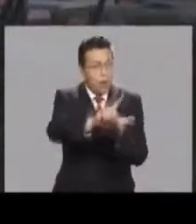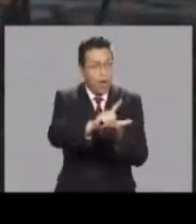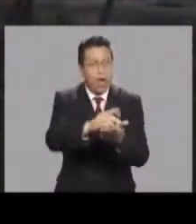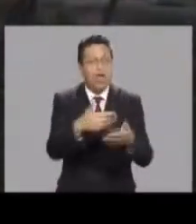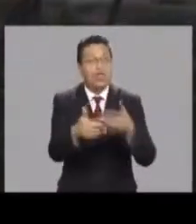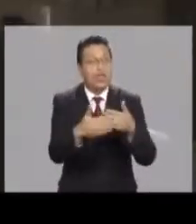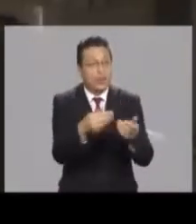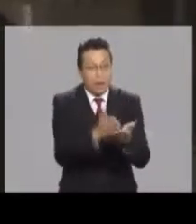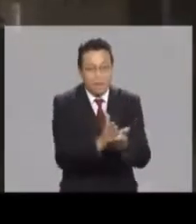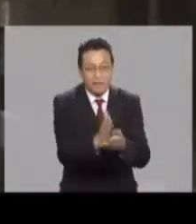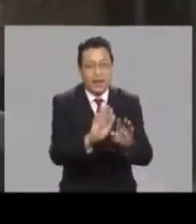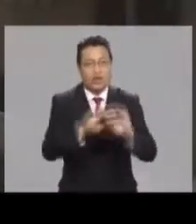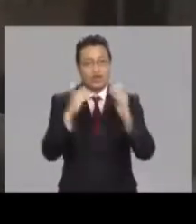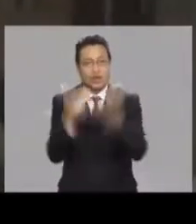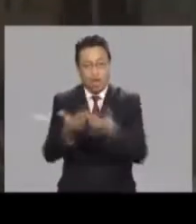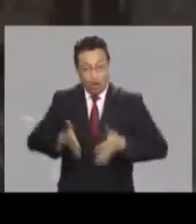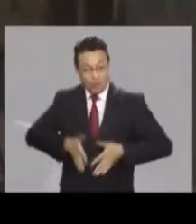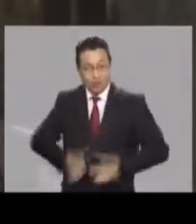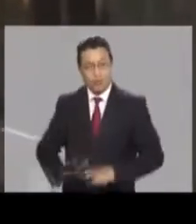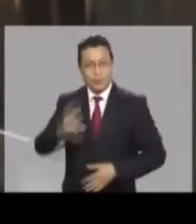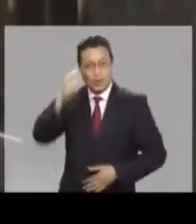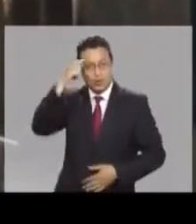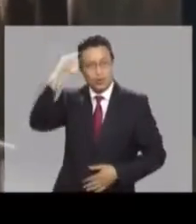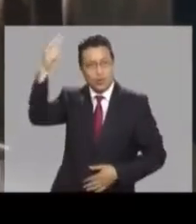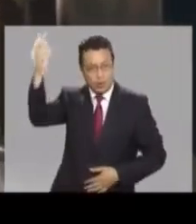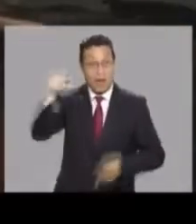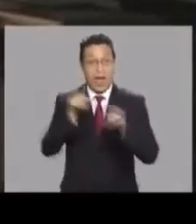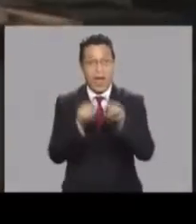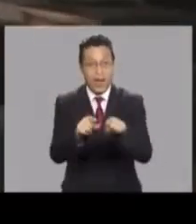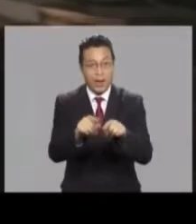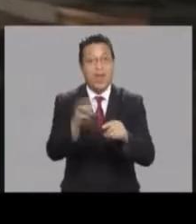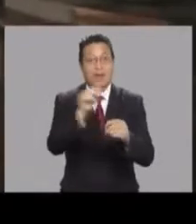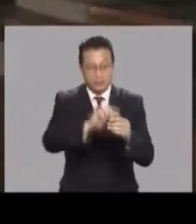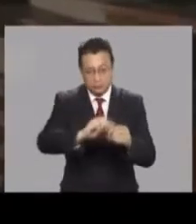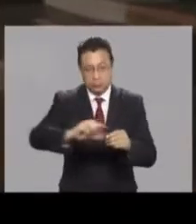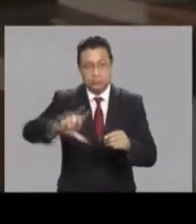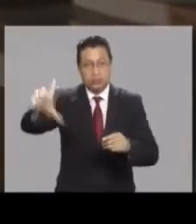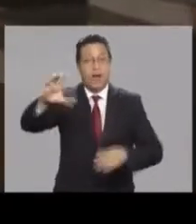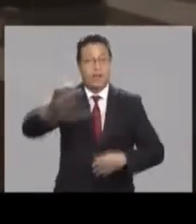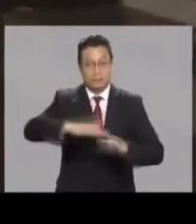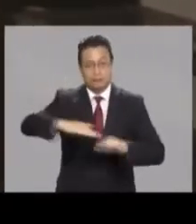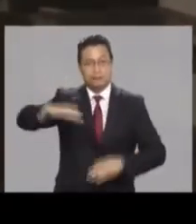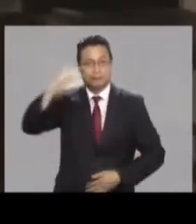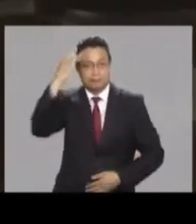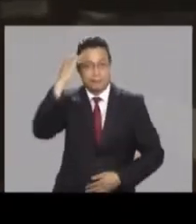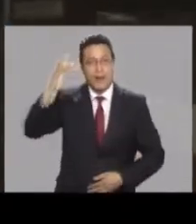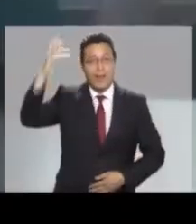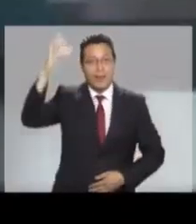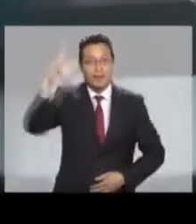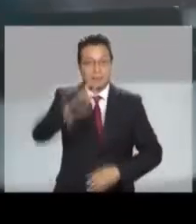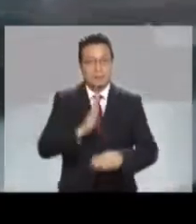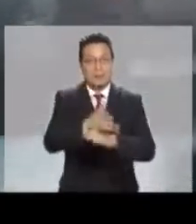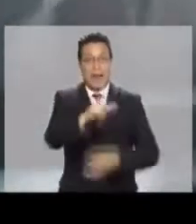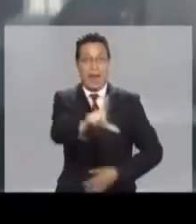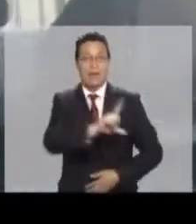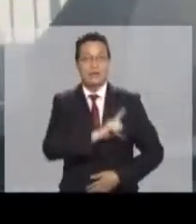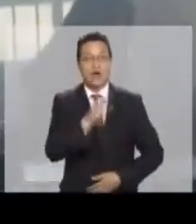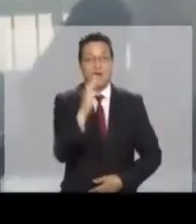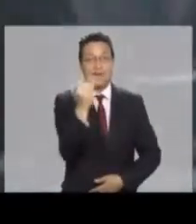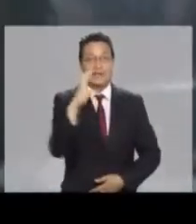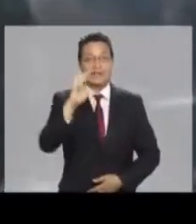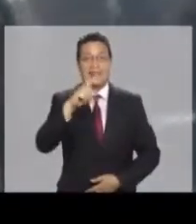donde comienza todo, donde nacen los sueños, ahí donde crecen los grandes talentos. Llegamos hasta el